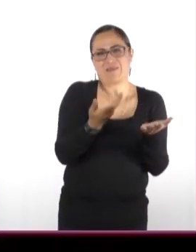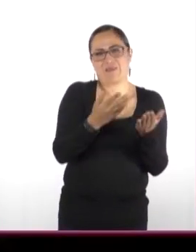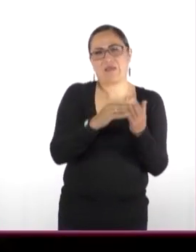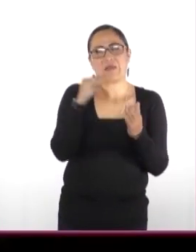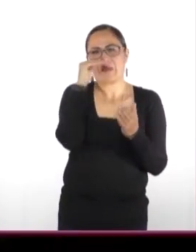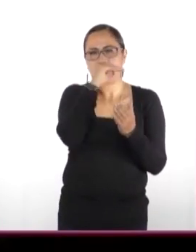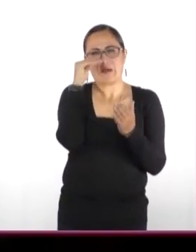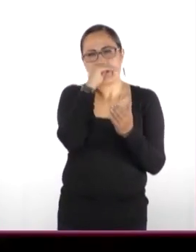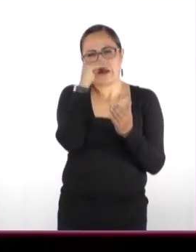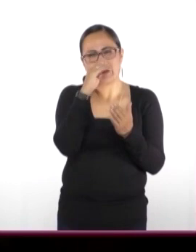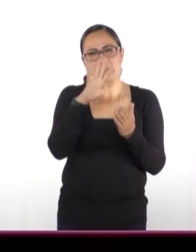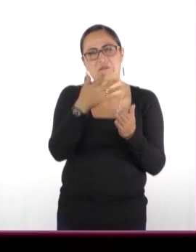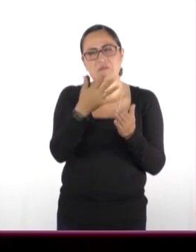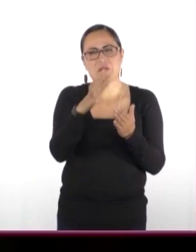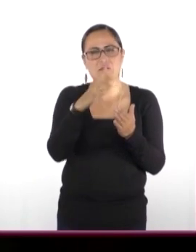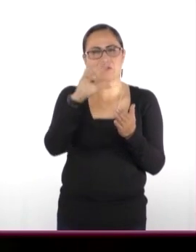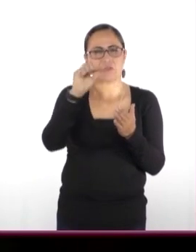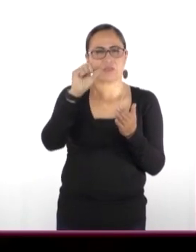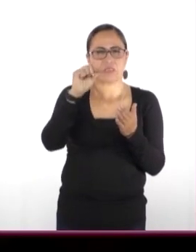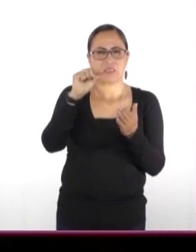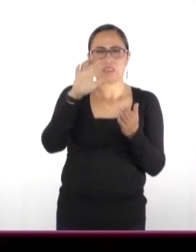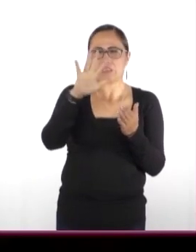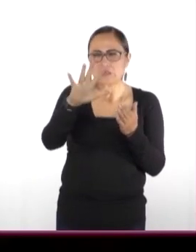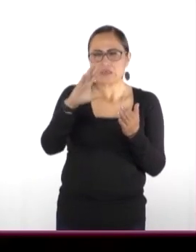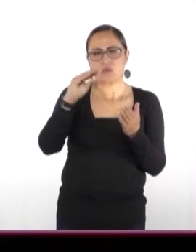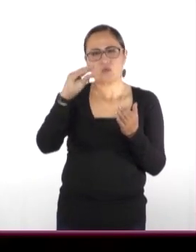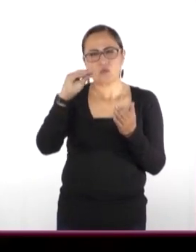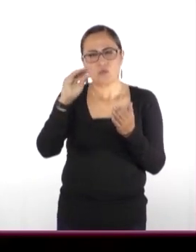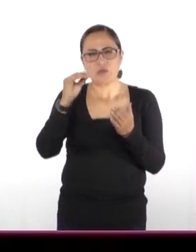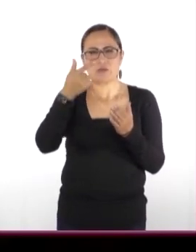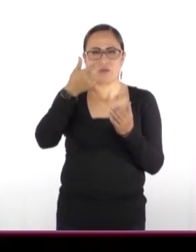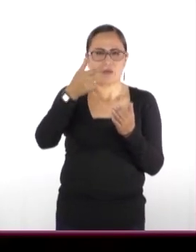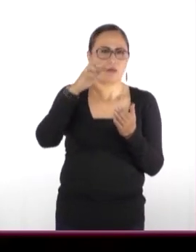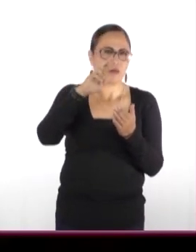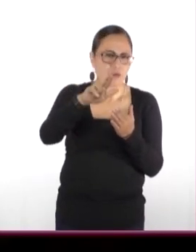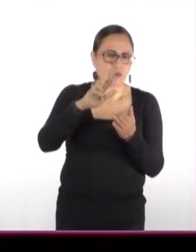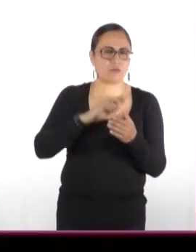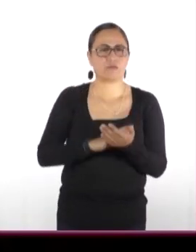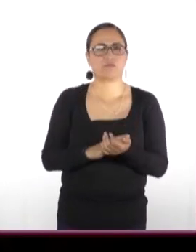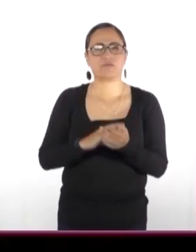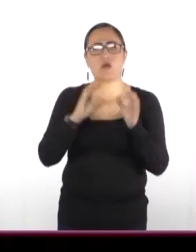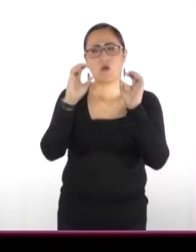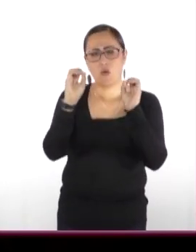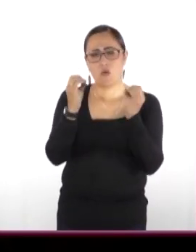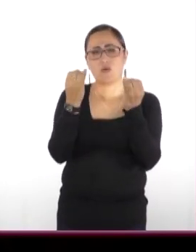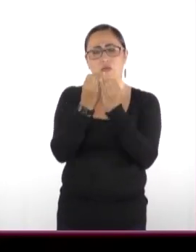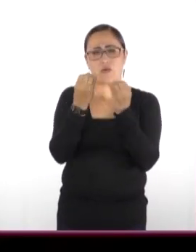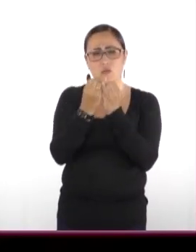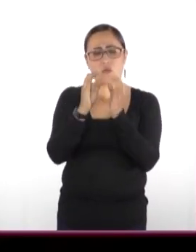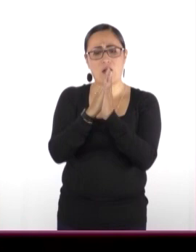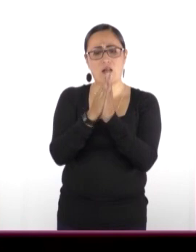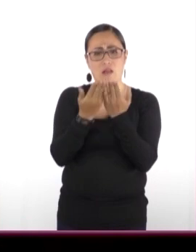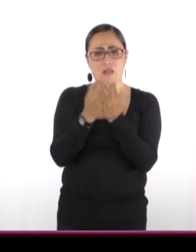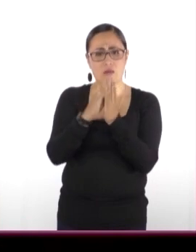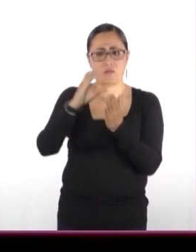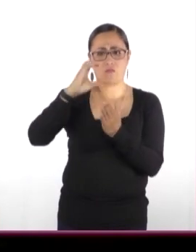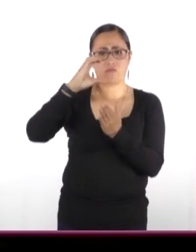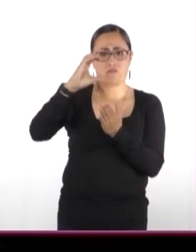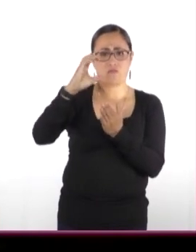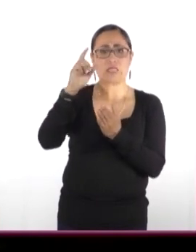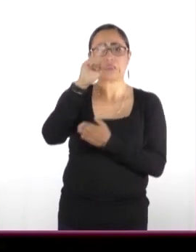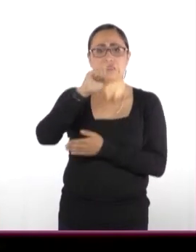gratuito anda entre 75 y 90 gramos y, por ejemplo, ya una enciclopedia puede llegar